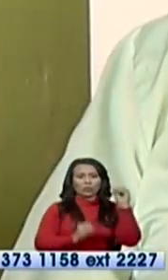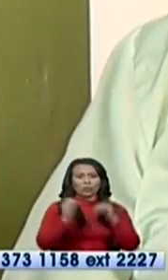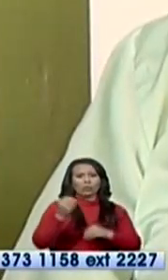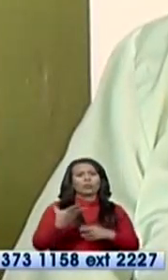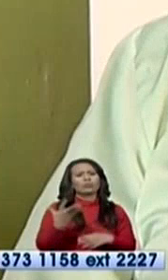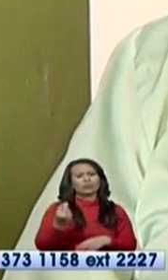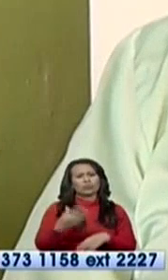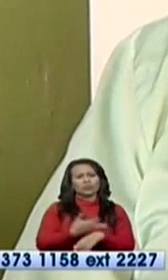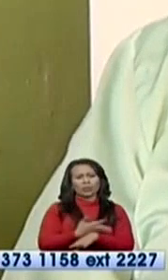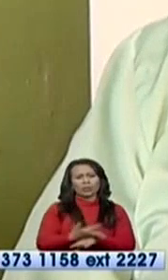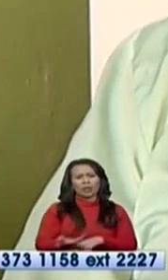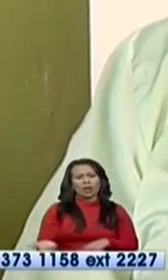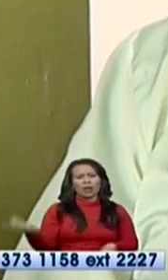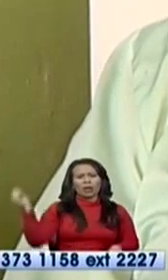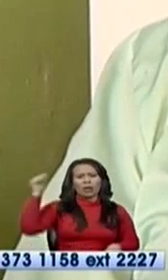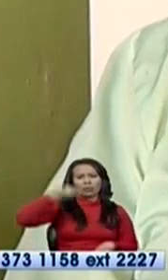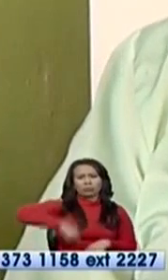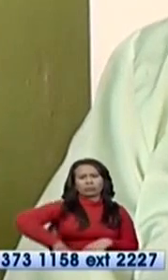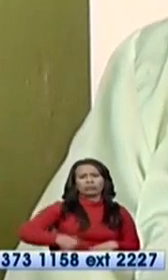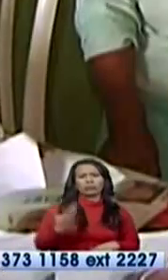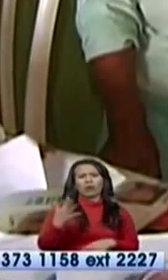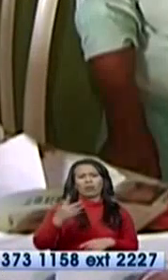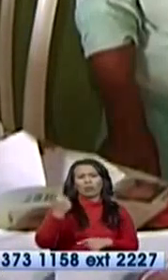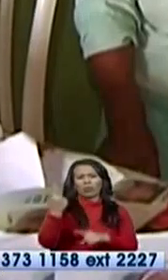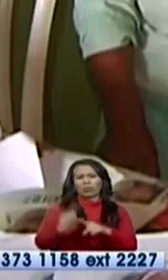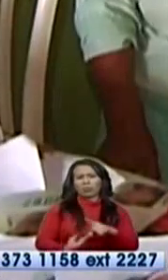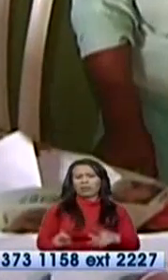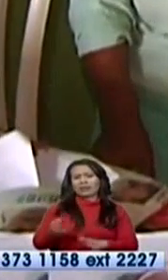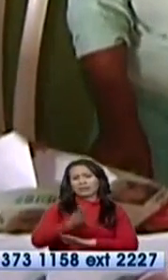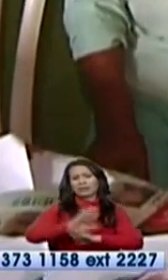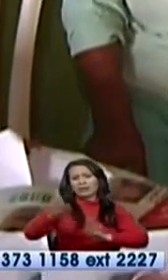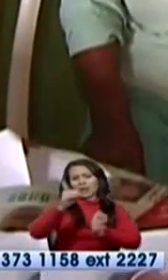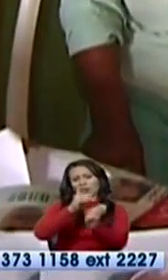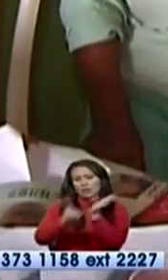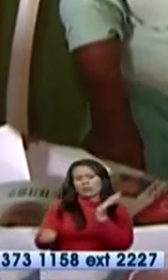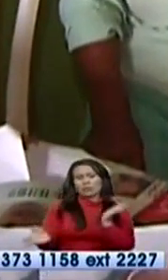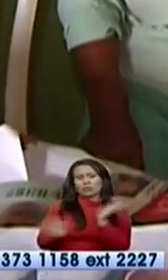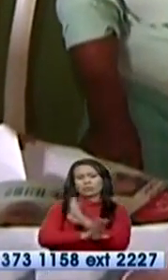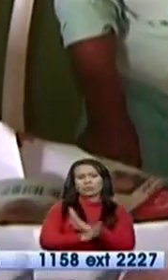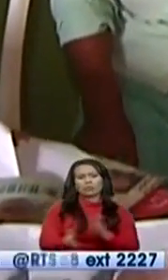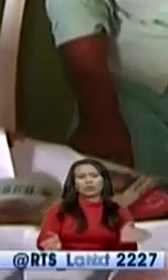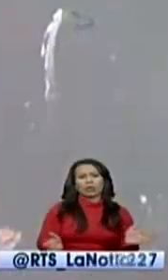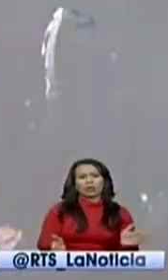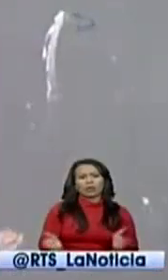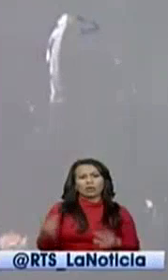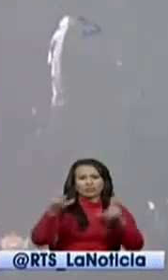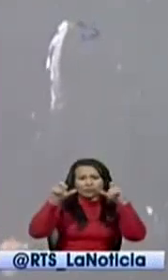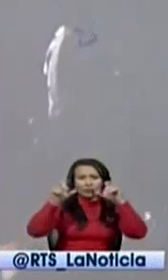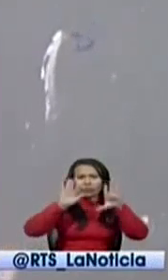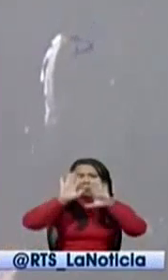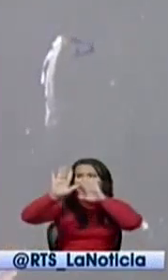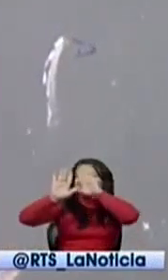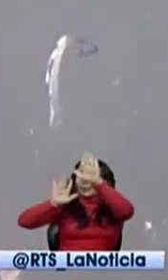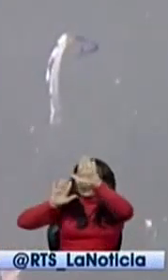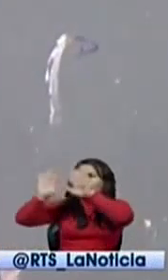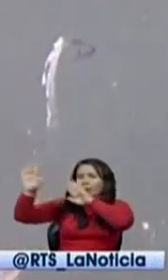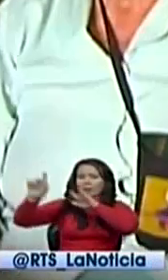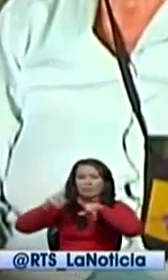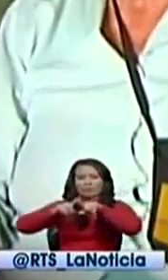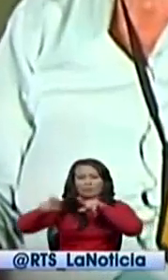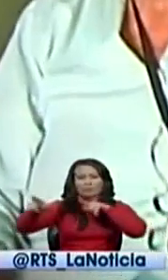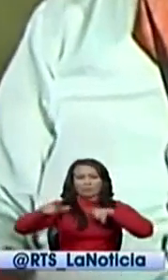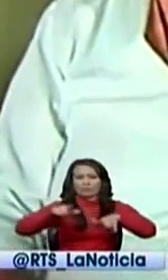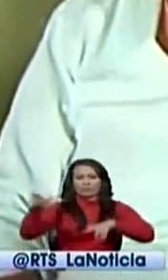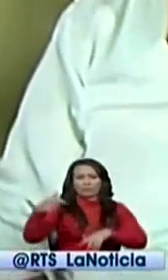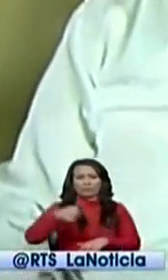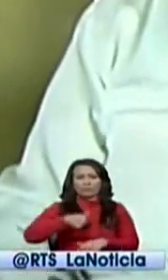tiempo, pero ya pues esta vez se ha ido saliendo así. La denuncia está puesta en la fiscalía y su foto en varias paredes. Entonces